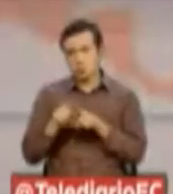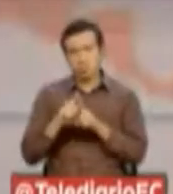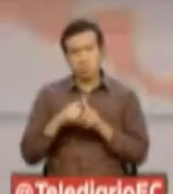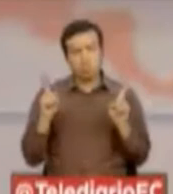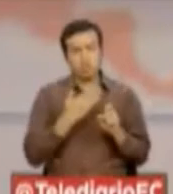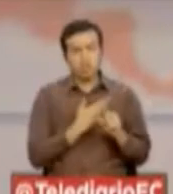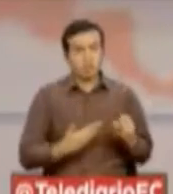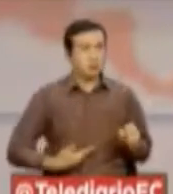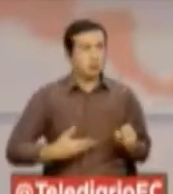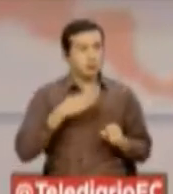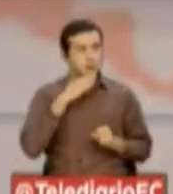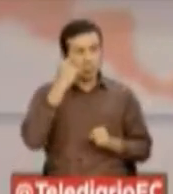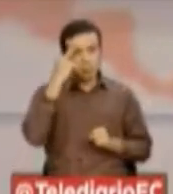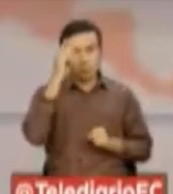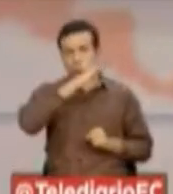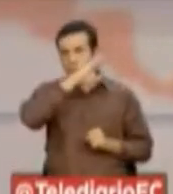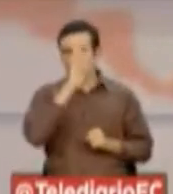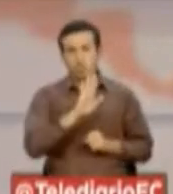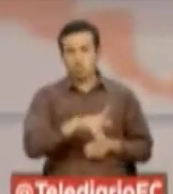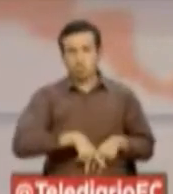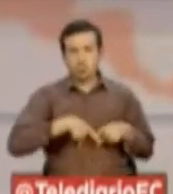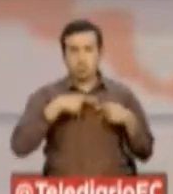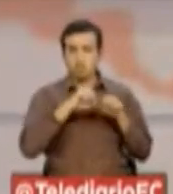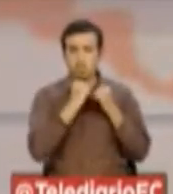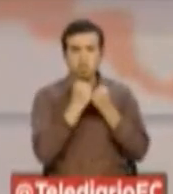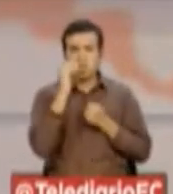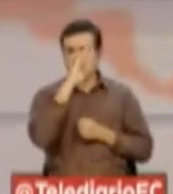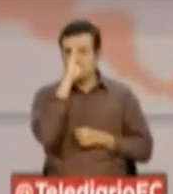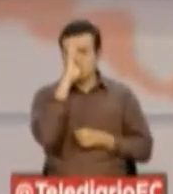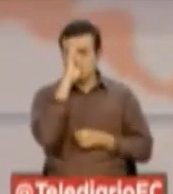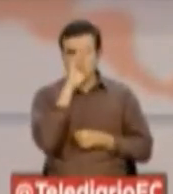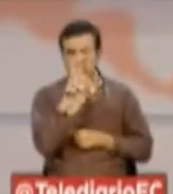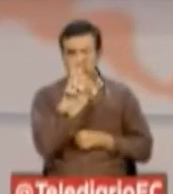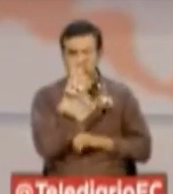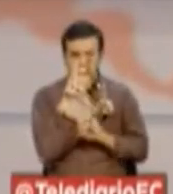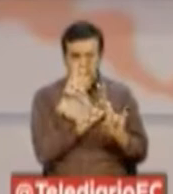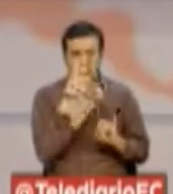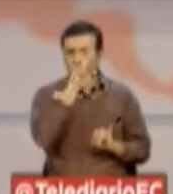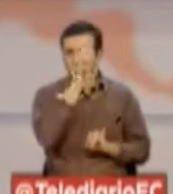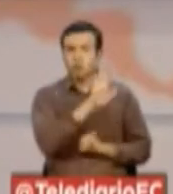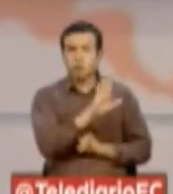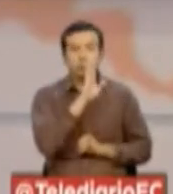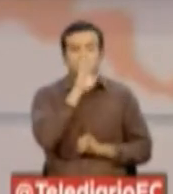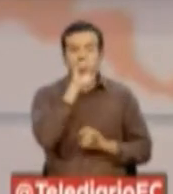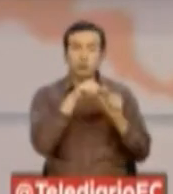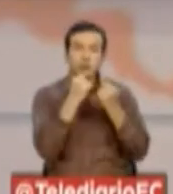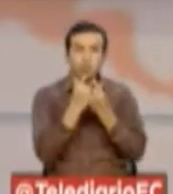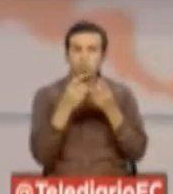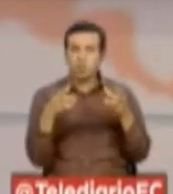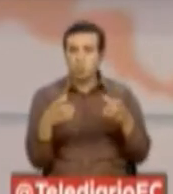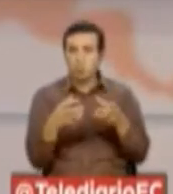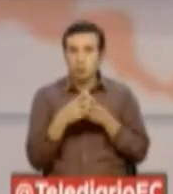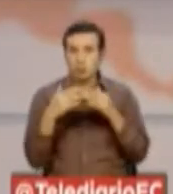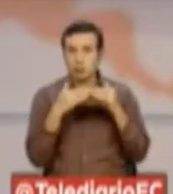correr nunca en su vida fue socialista ni de izquierda era una persona vinculada a dos grupos de tendencia demócrata cristiana de